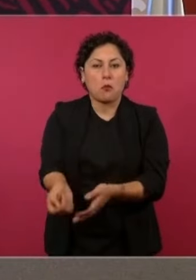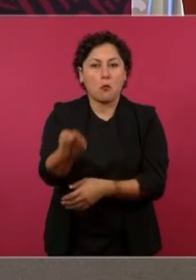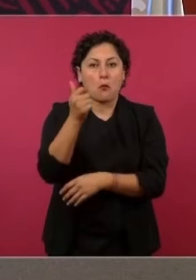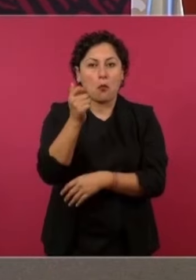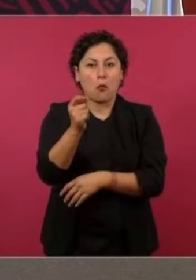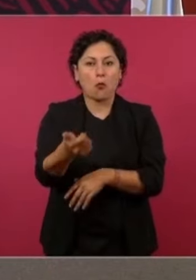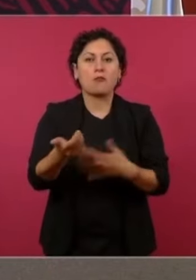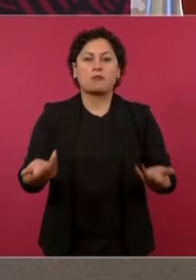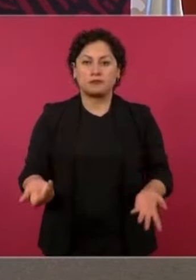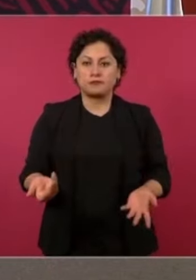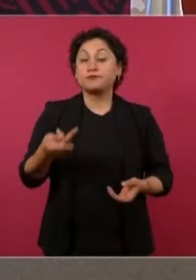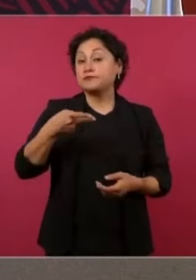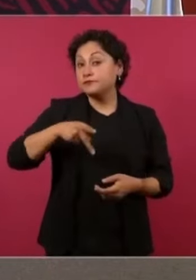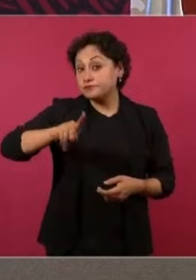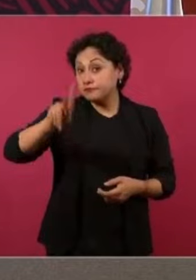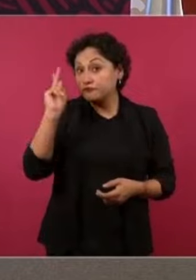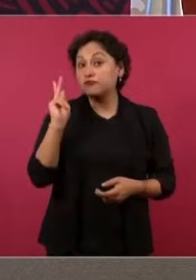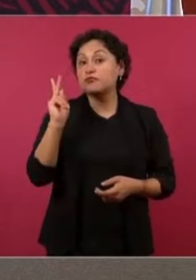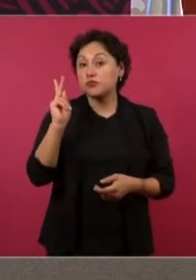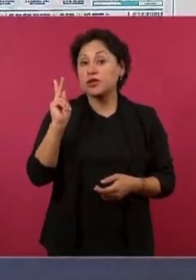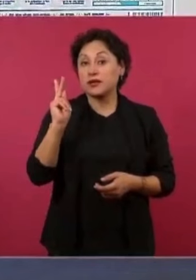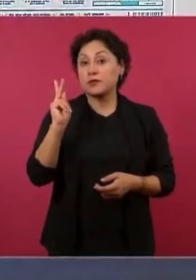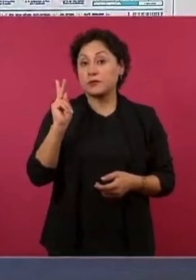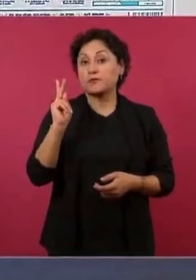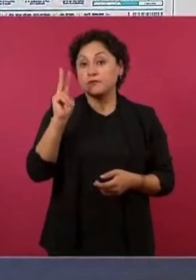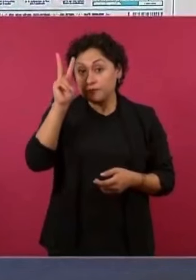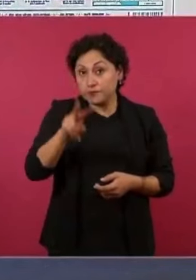Desde entonces, sin embargo, la fobia